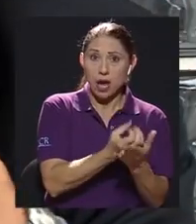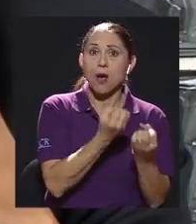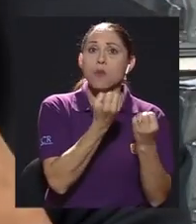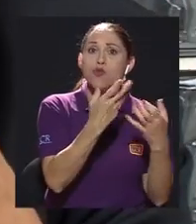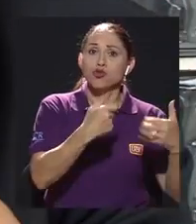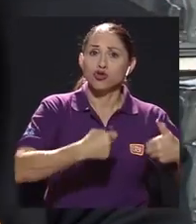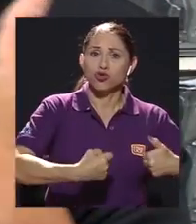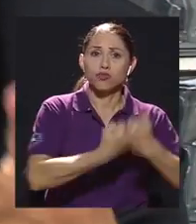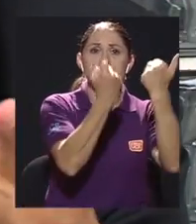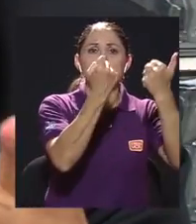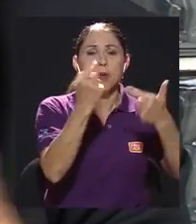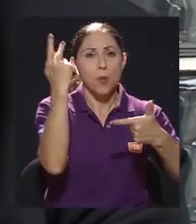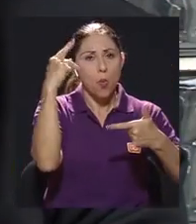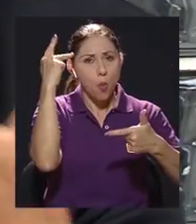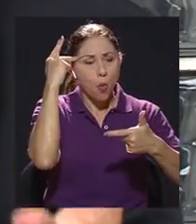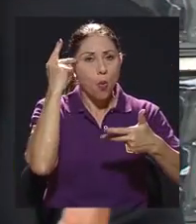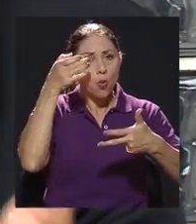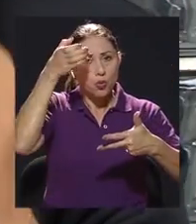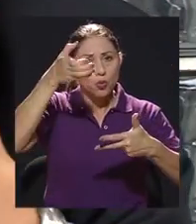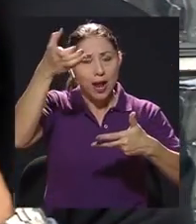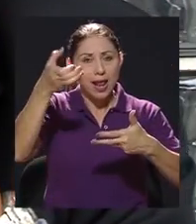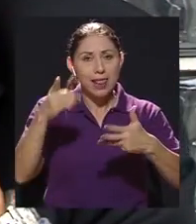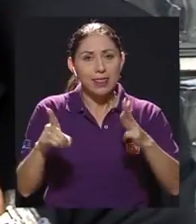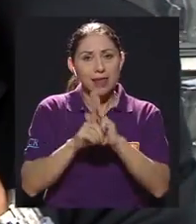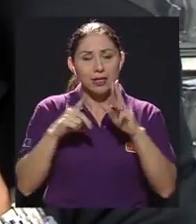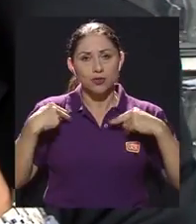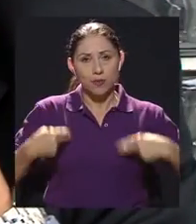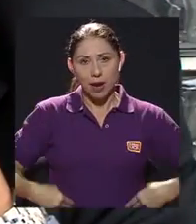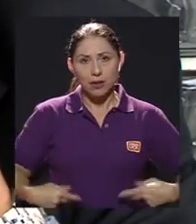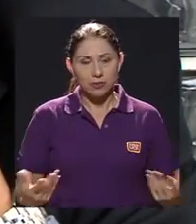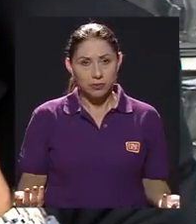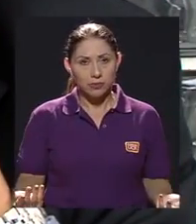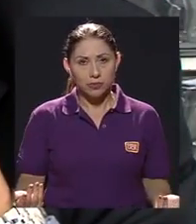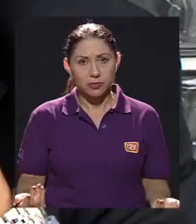en materia política, en materia cultural, en materia de derechos humanos.